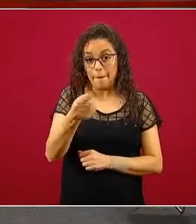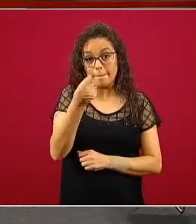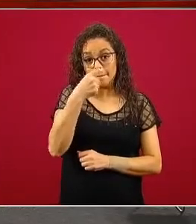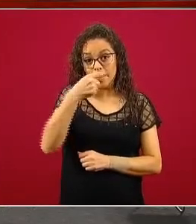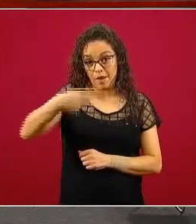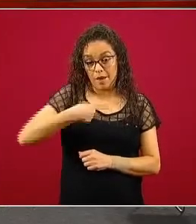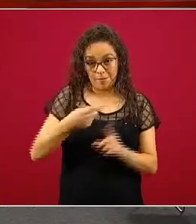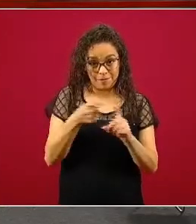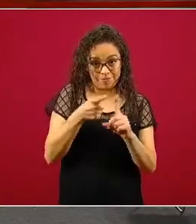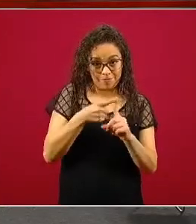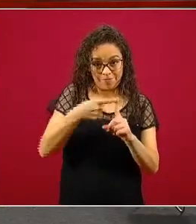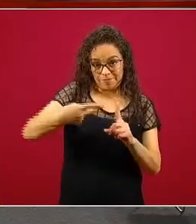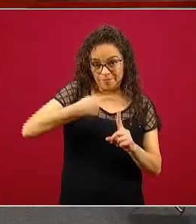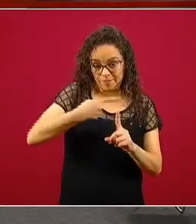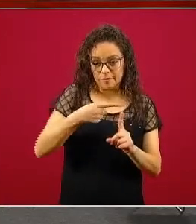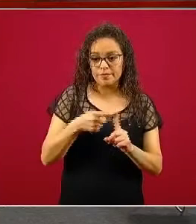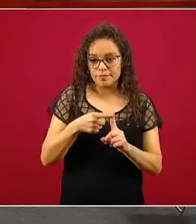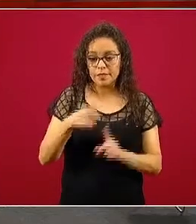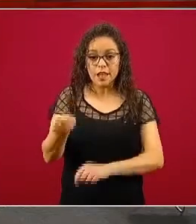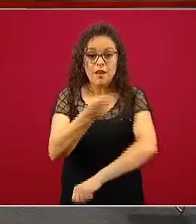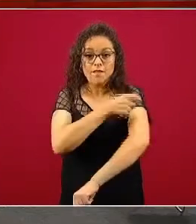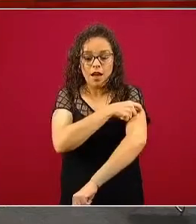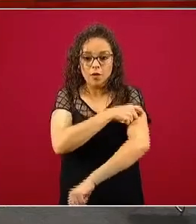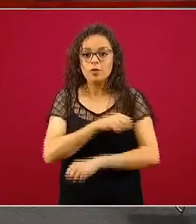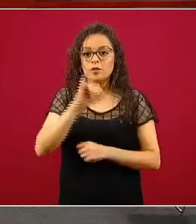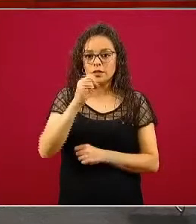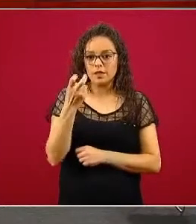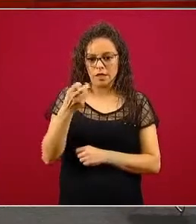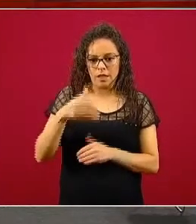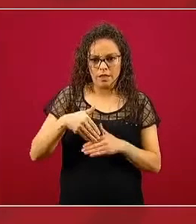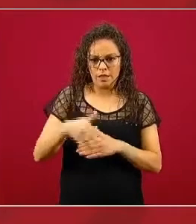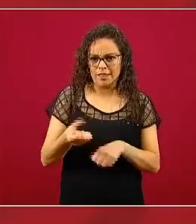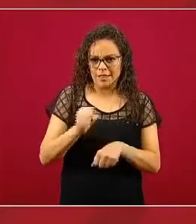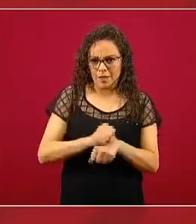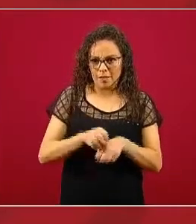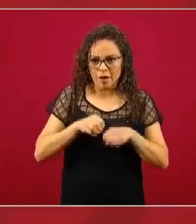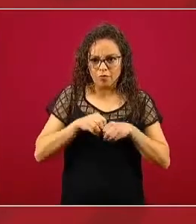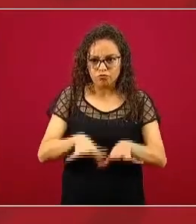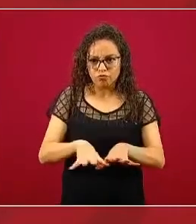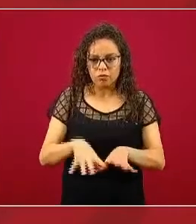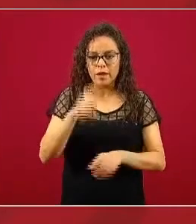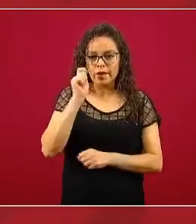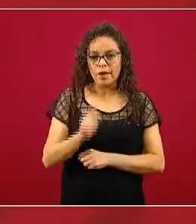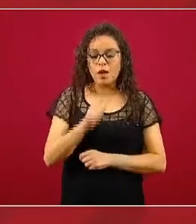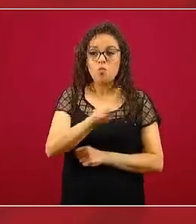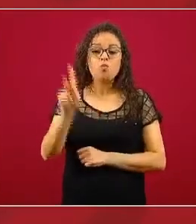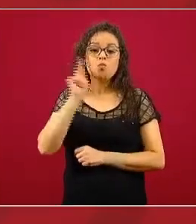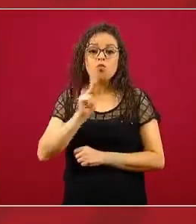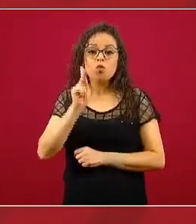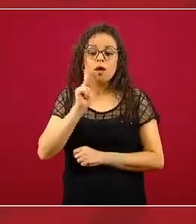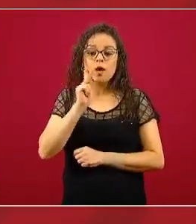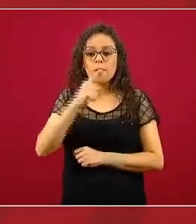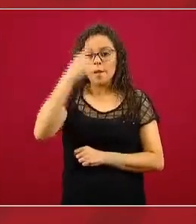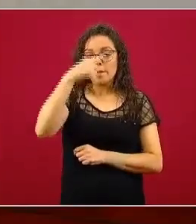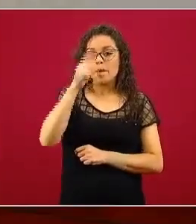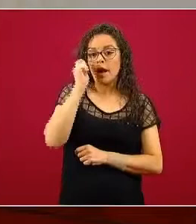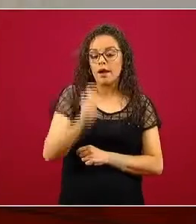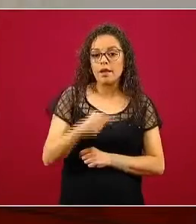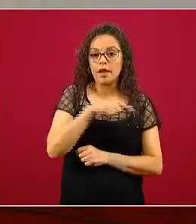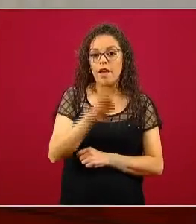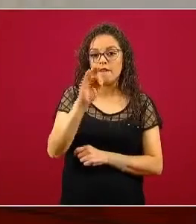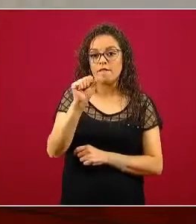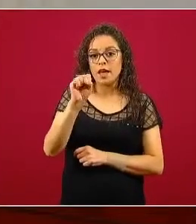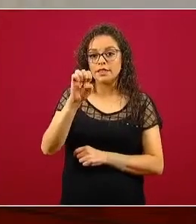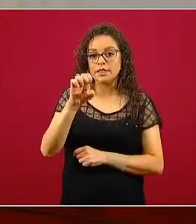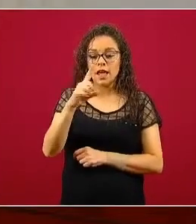las vacunas, efectivamente salió en Lancet esta semana un ensayo de fase 1, esa es la fase